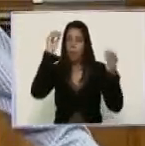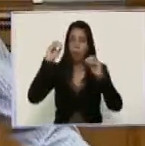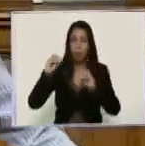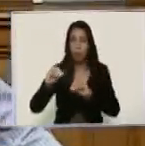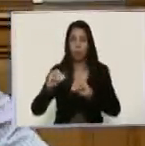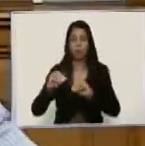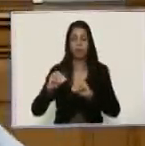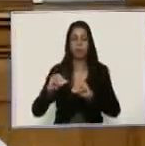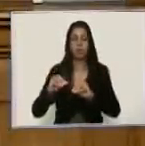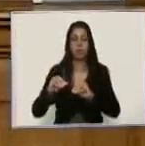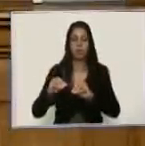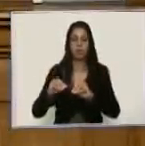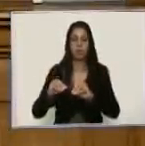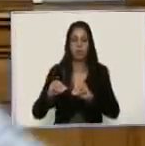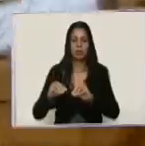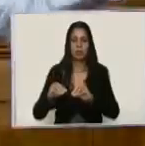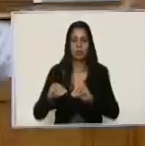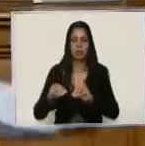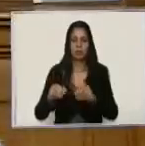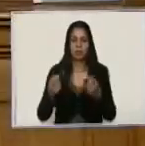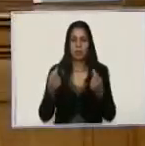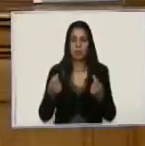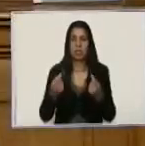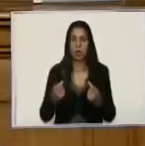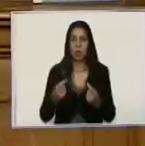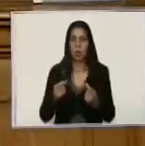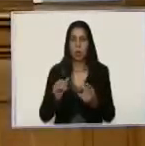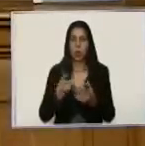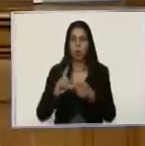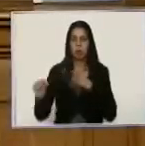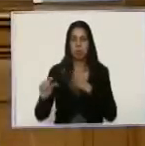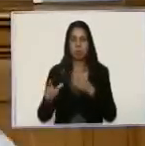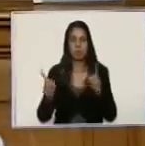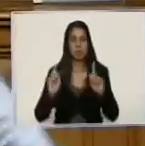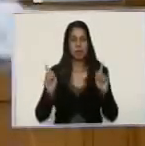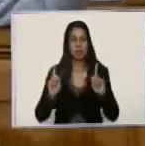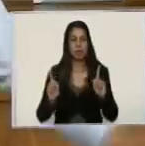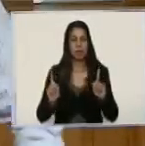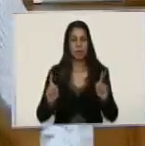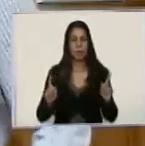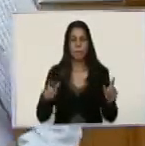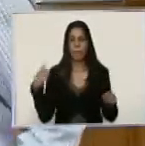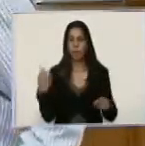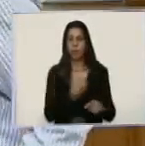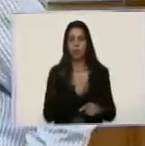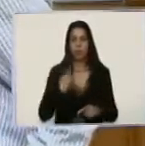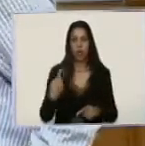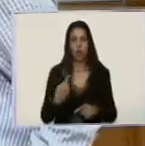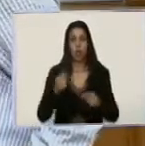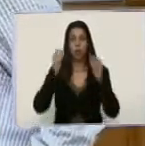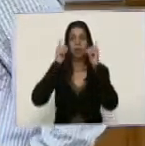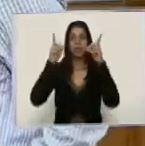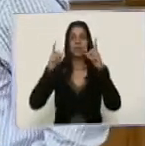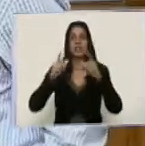hubo, perdón la palabra, no hubo carihueva, pues. No joda. Ahí todo el mundo reaccionó.